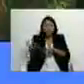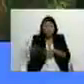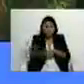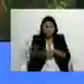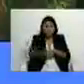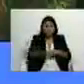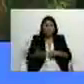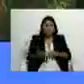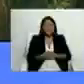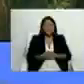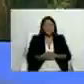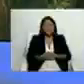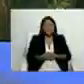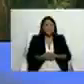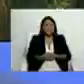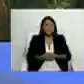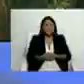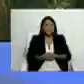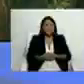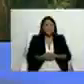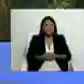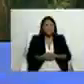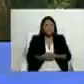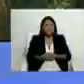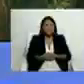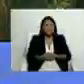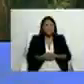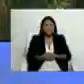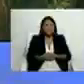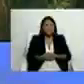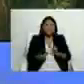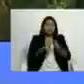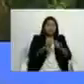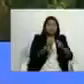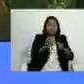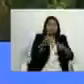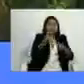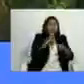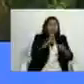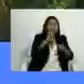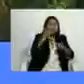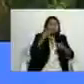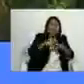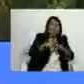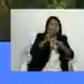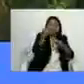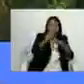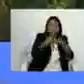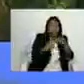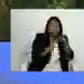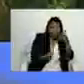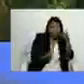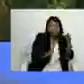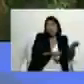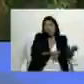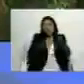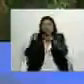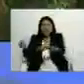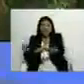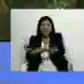las riquezas de nuestro país, ponerlo al servicio de los grandes imperios decadentes. Bueno,